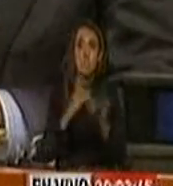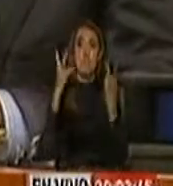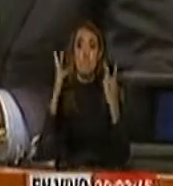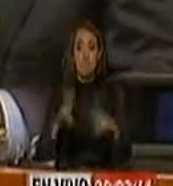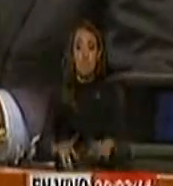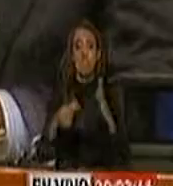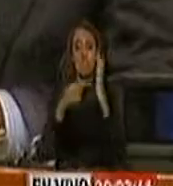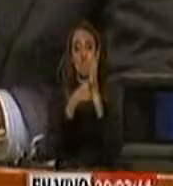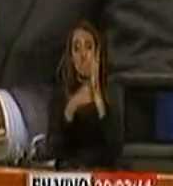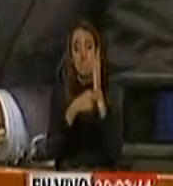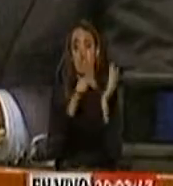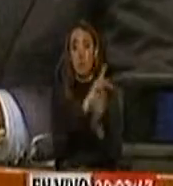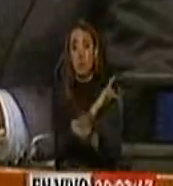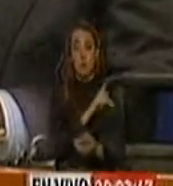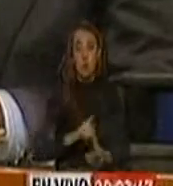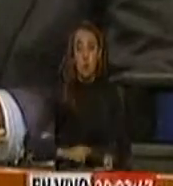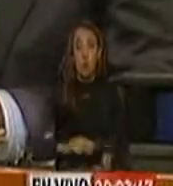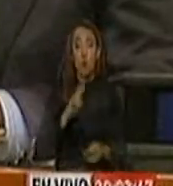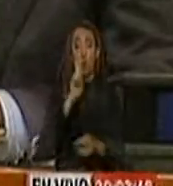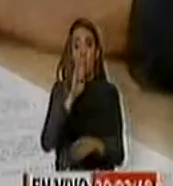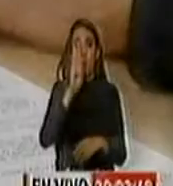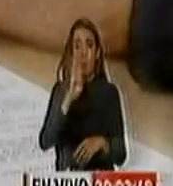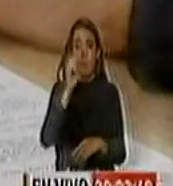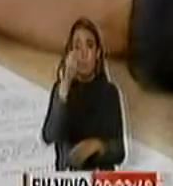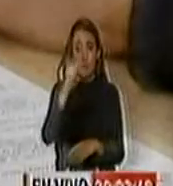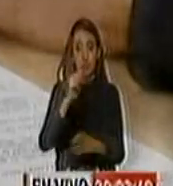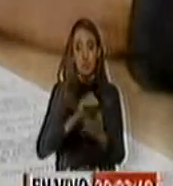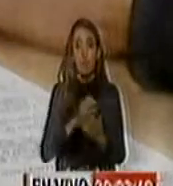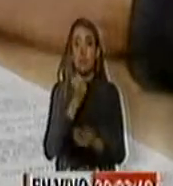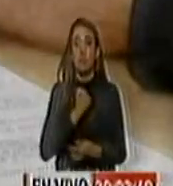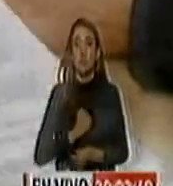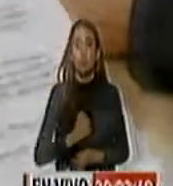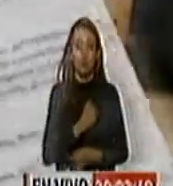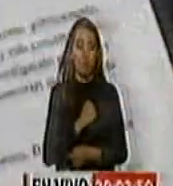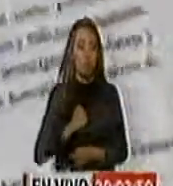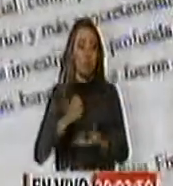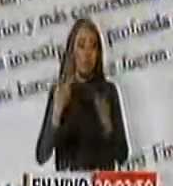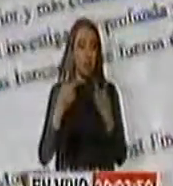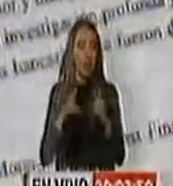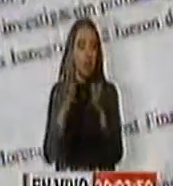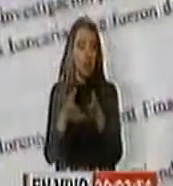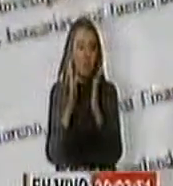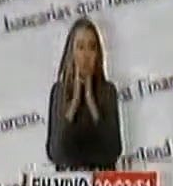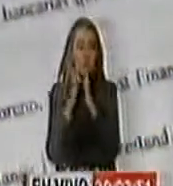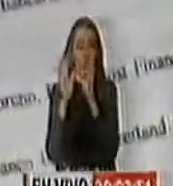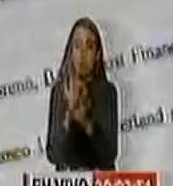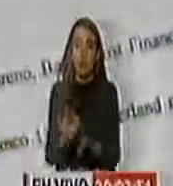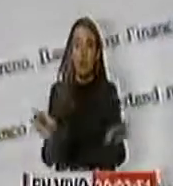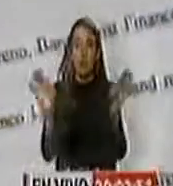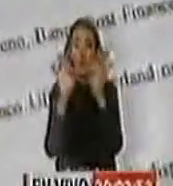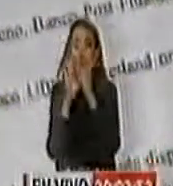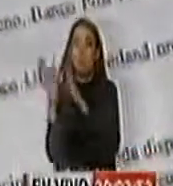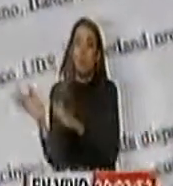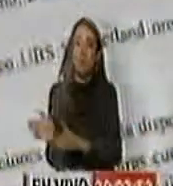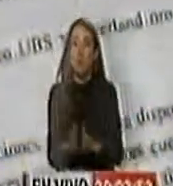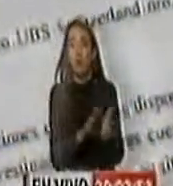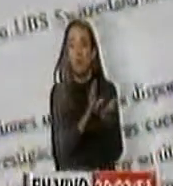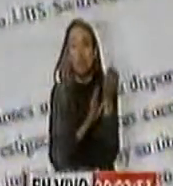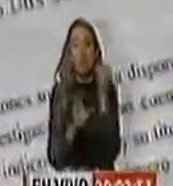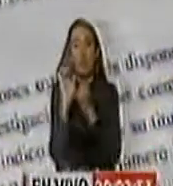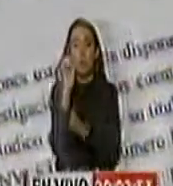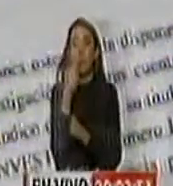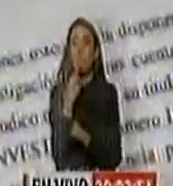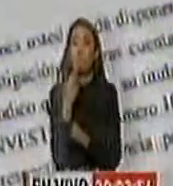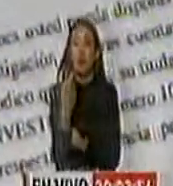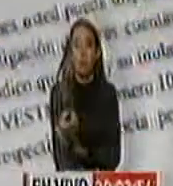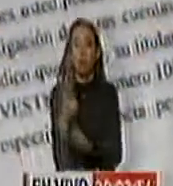cuenta personal en el banco UBS de Suiza. También pidió a la Fiscalía que se investigue la empresa offshore de propiedad de su hermano, INA